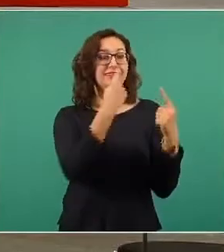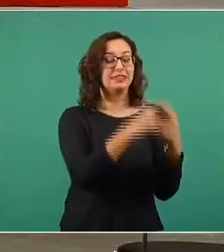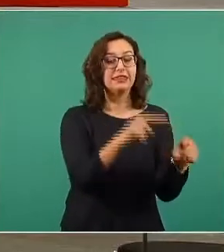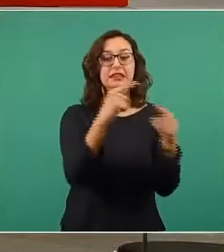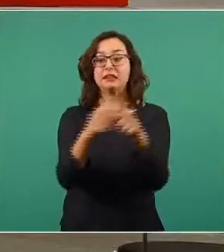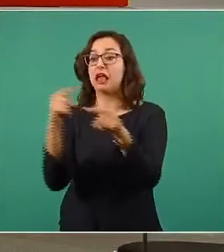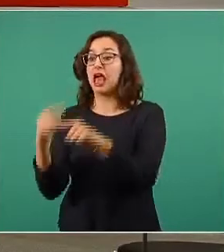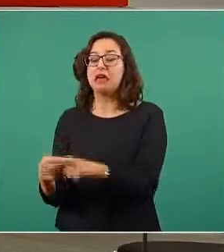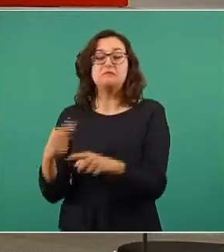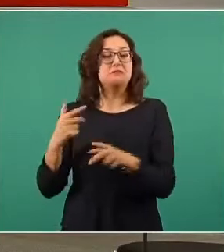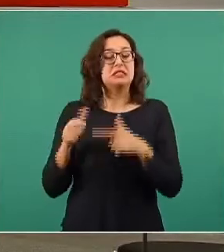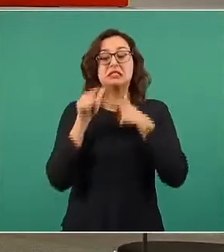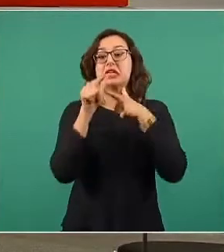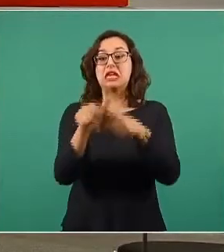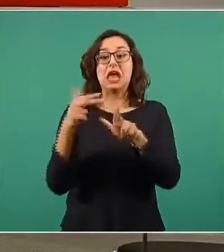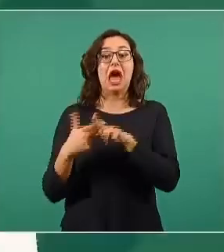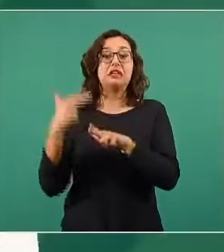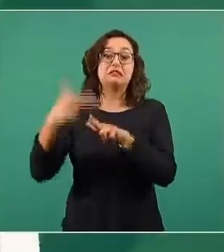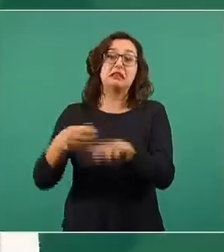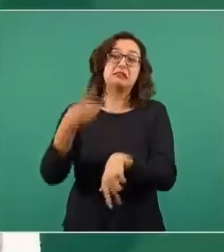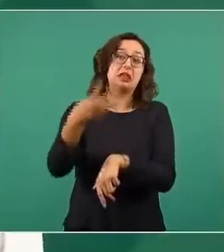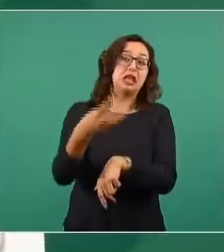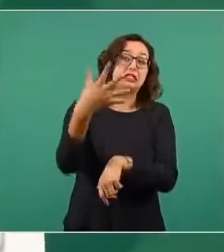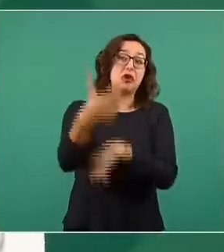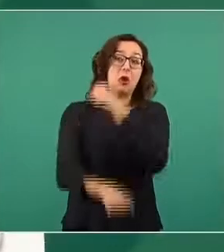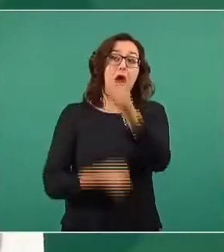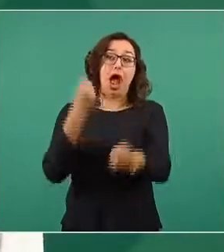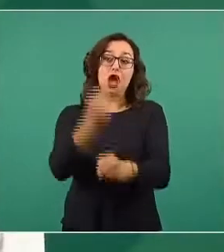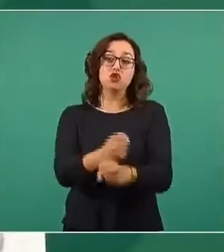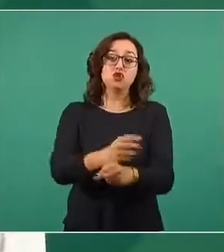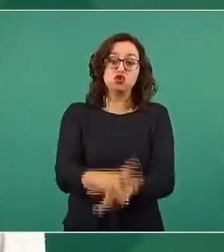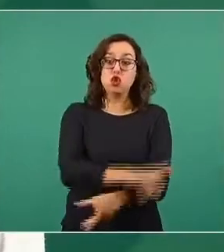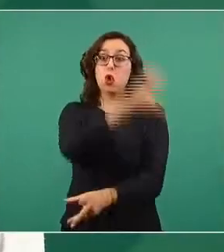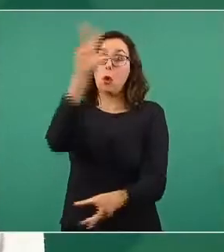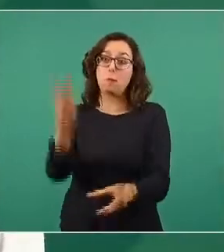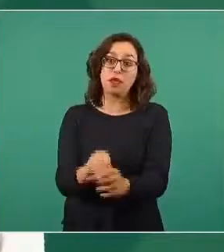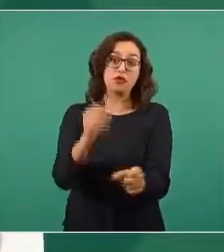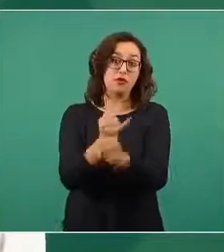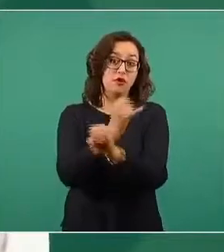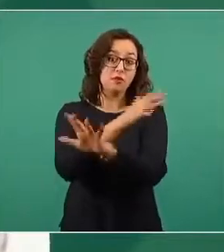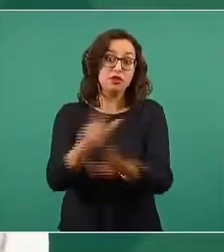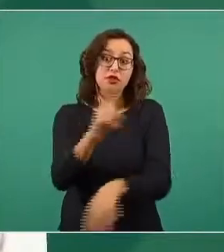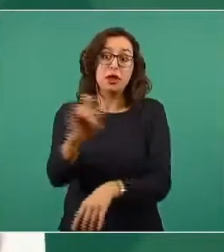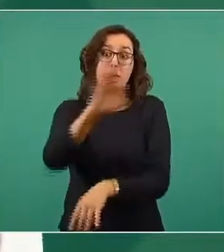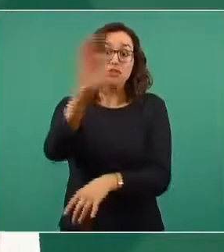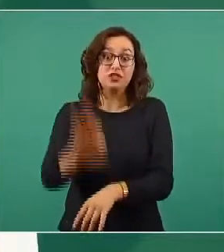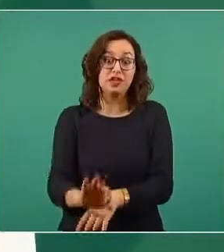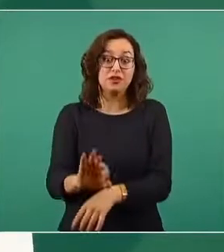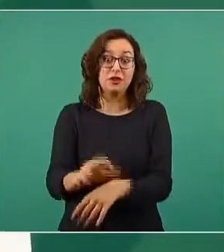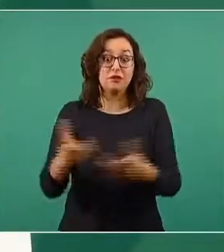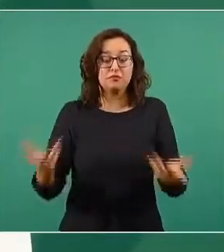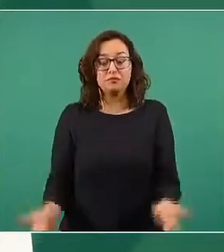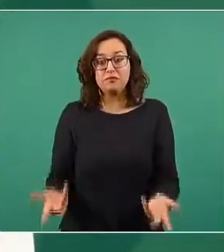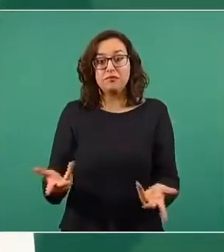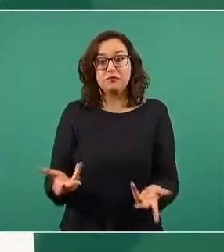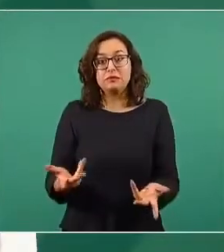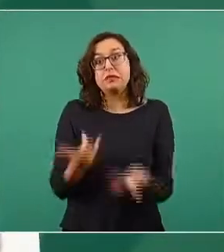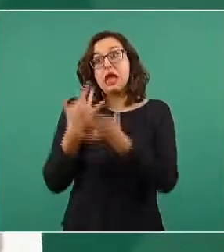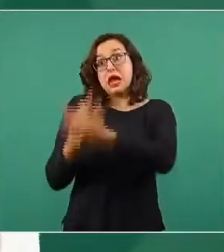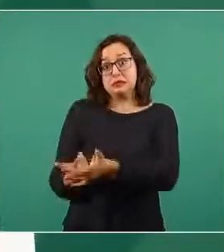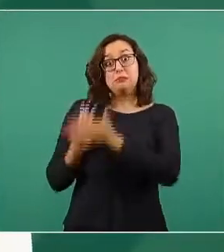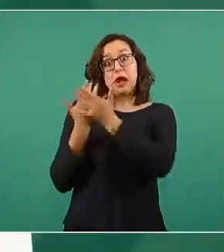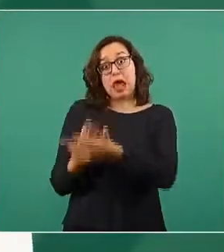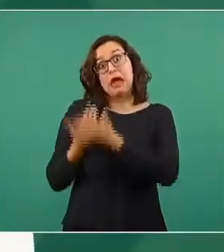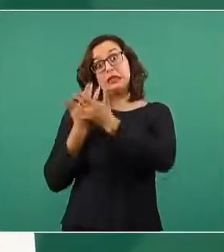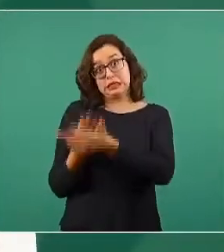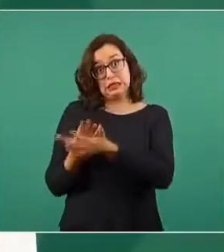aproximadamente 3 a 5 años. Es bastante claro que no podemos esperar 3 a 5 años para